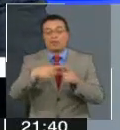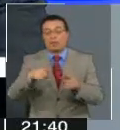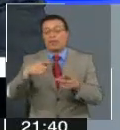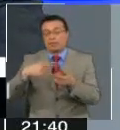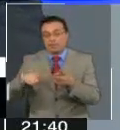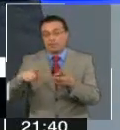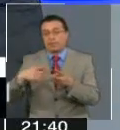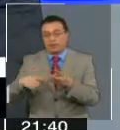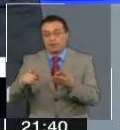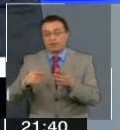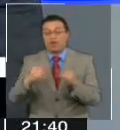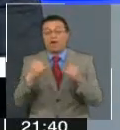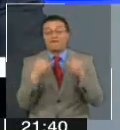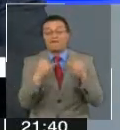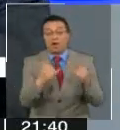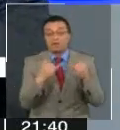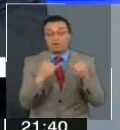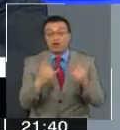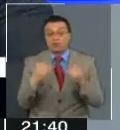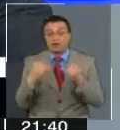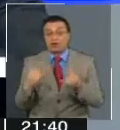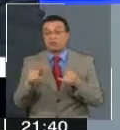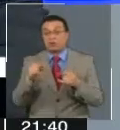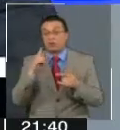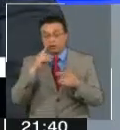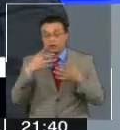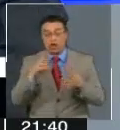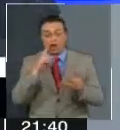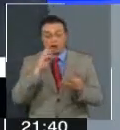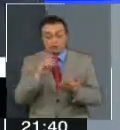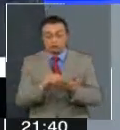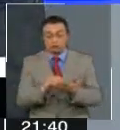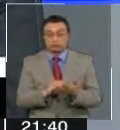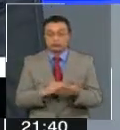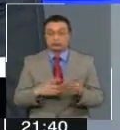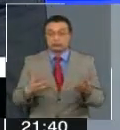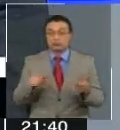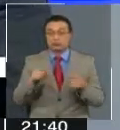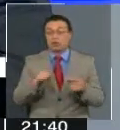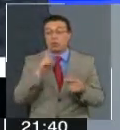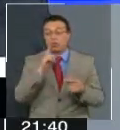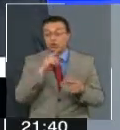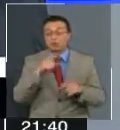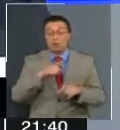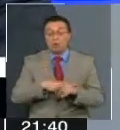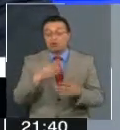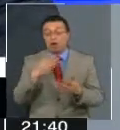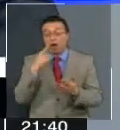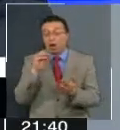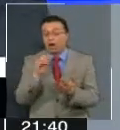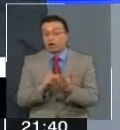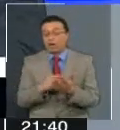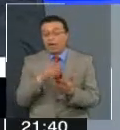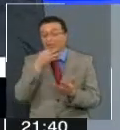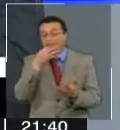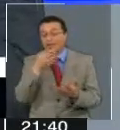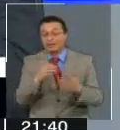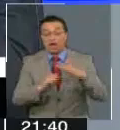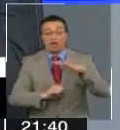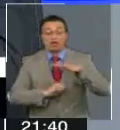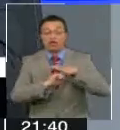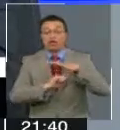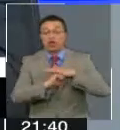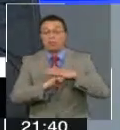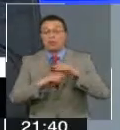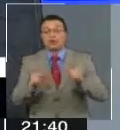distintos informes, ya hay hasta una minuta que yo tuve a mi vista en el último momento, en que señala de que el tope en el